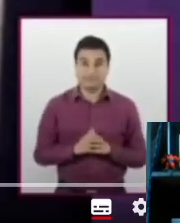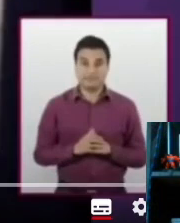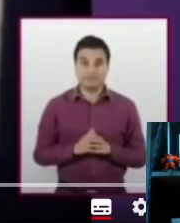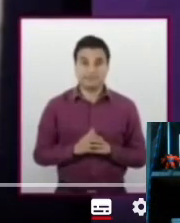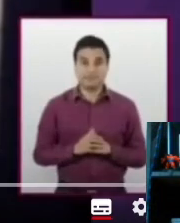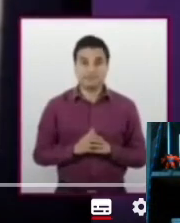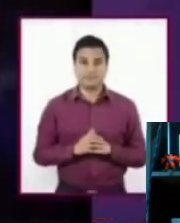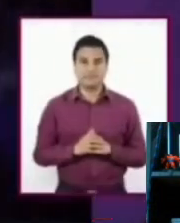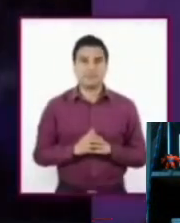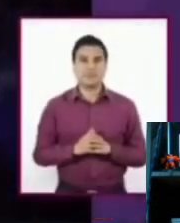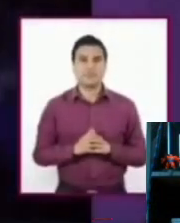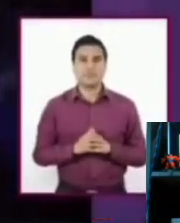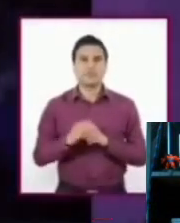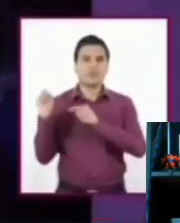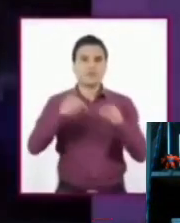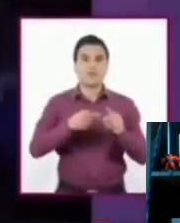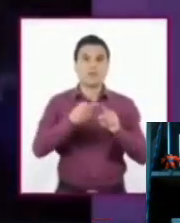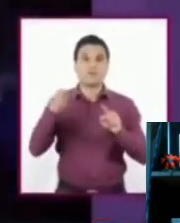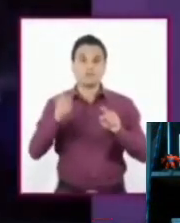van persie